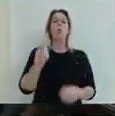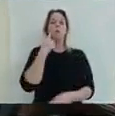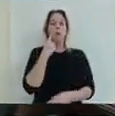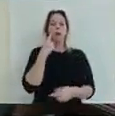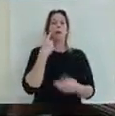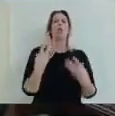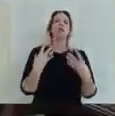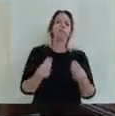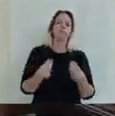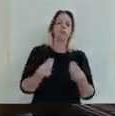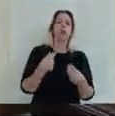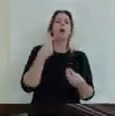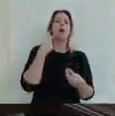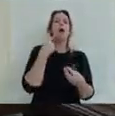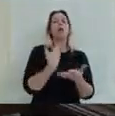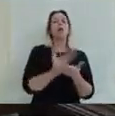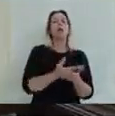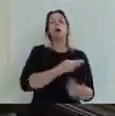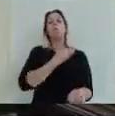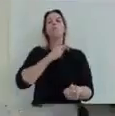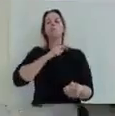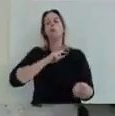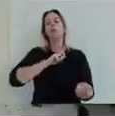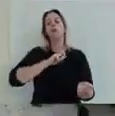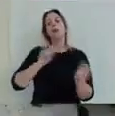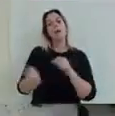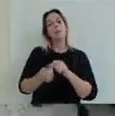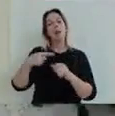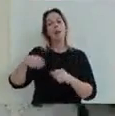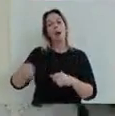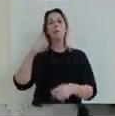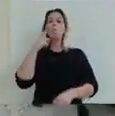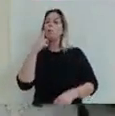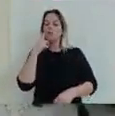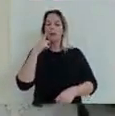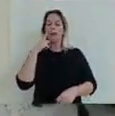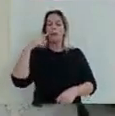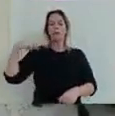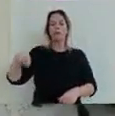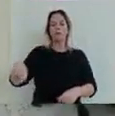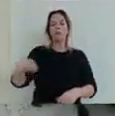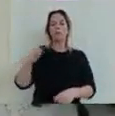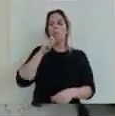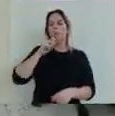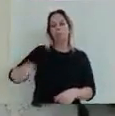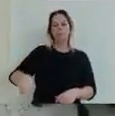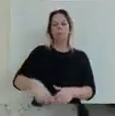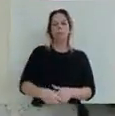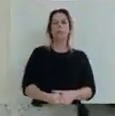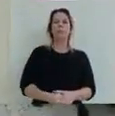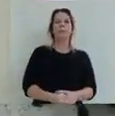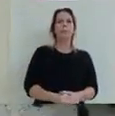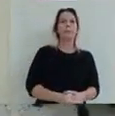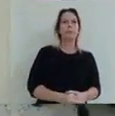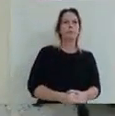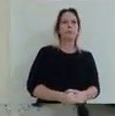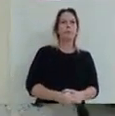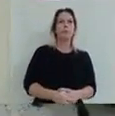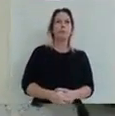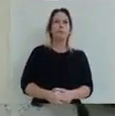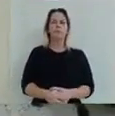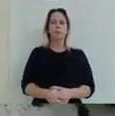DEM. Pongo a consideración la moción del concejal Figueredo, aprobado por unanimidad.